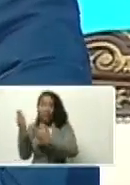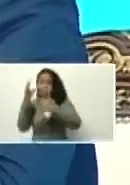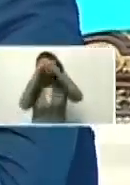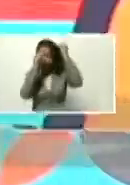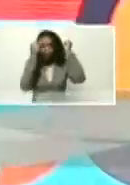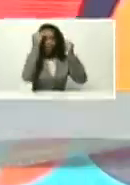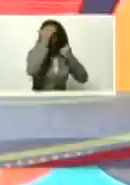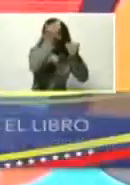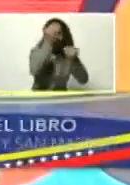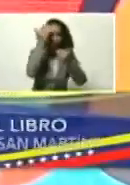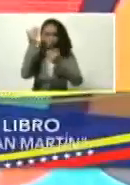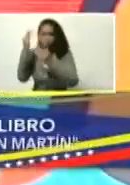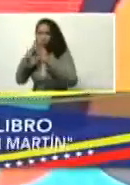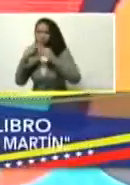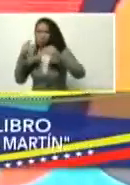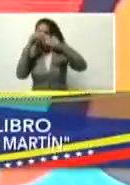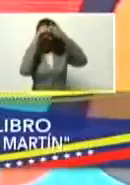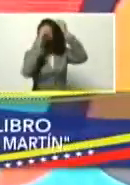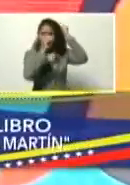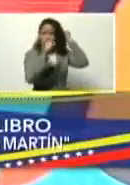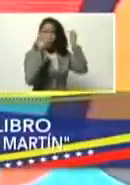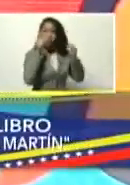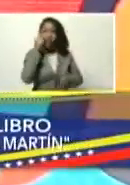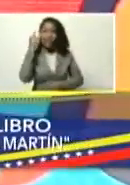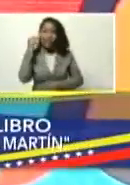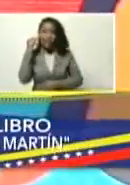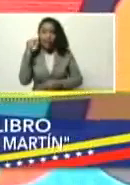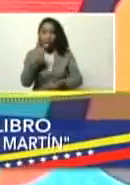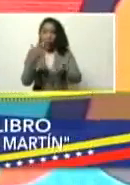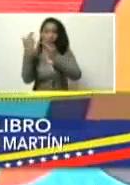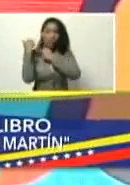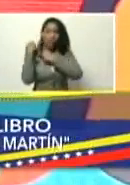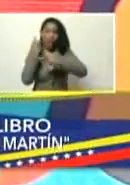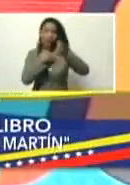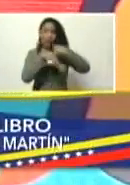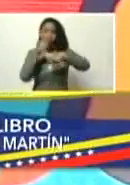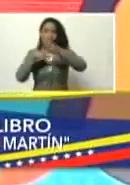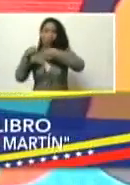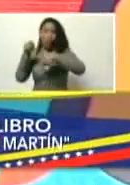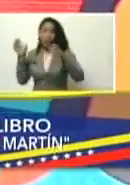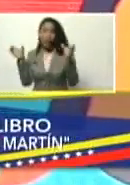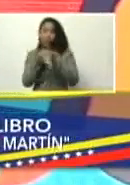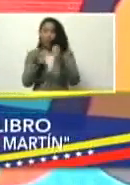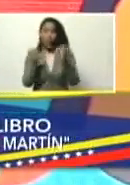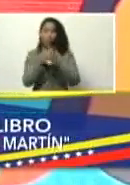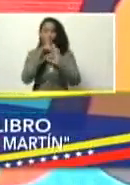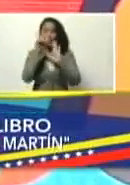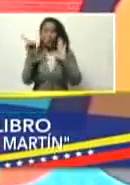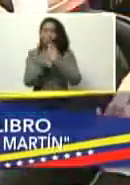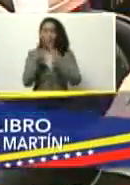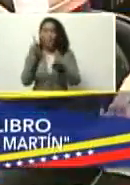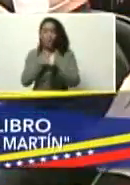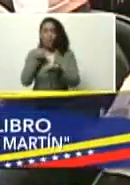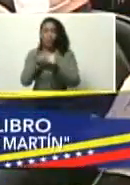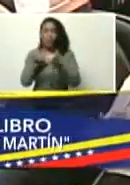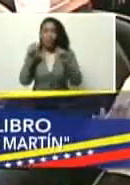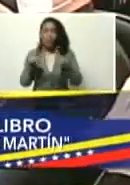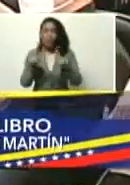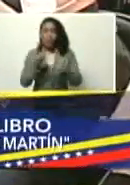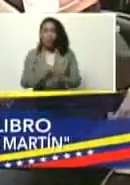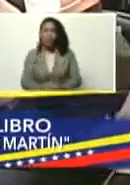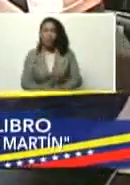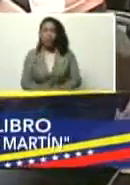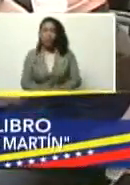Saludo a todos los embajadores y embajadoras, encargados de negocios del cuerpo diplomático, presentes.